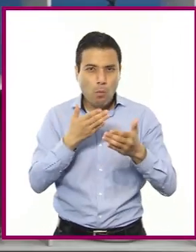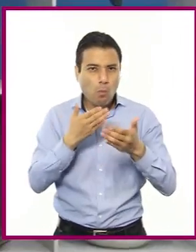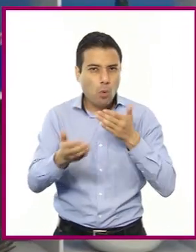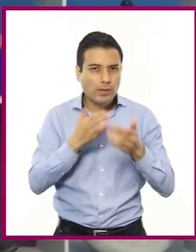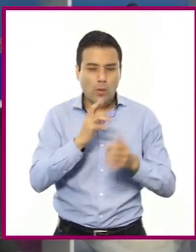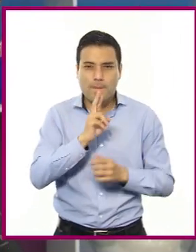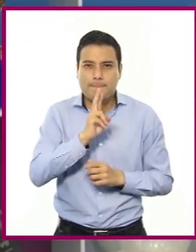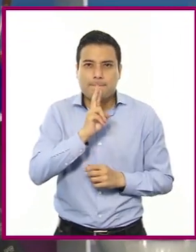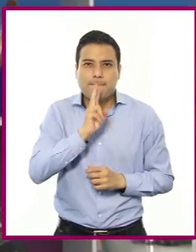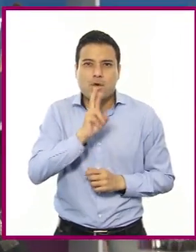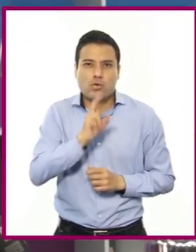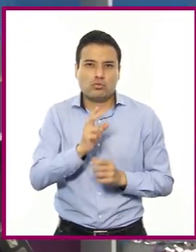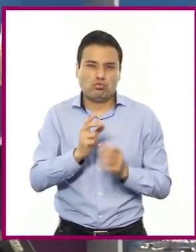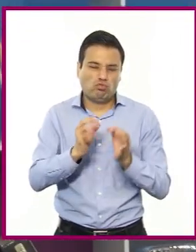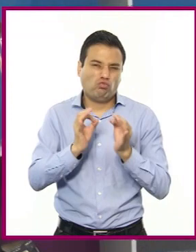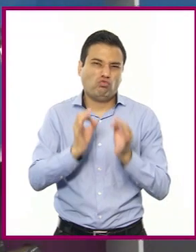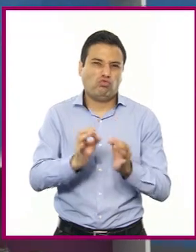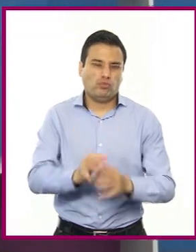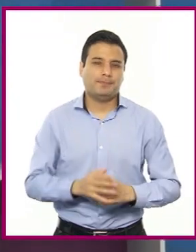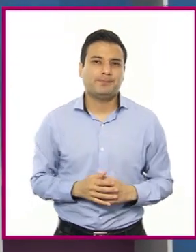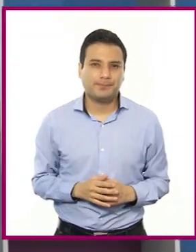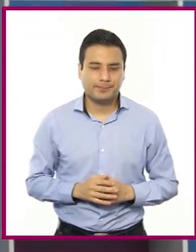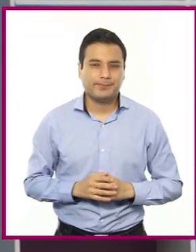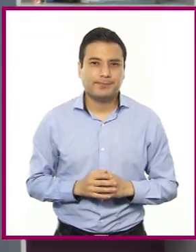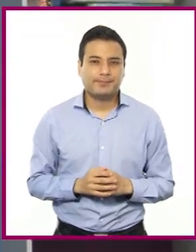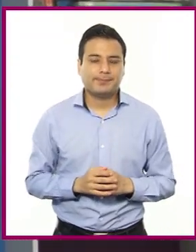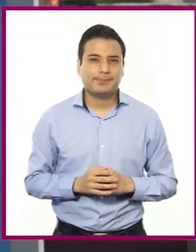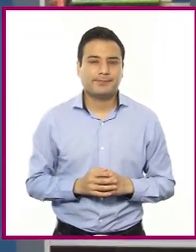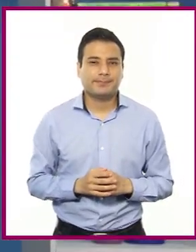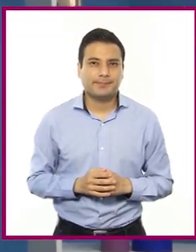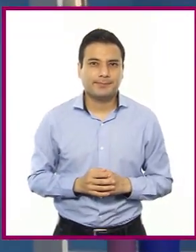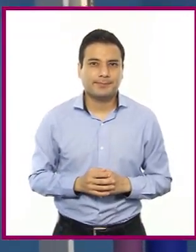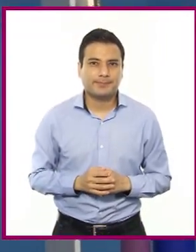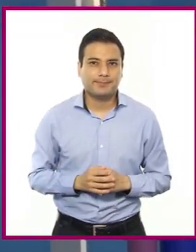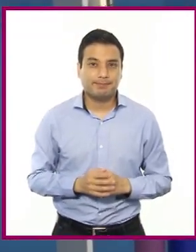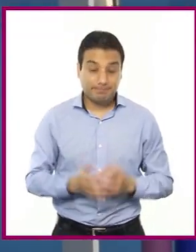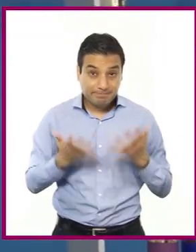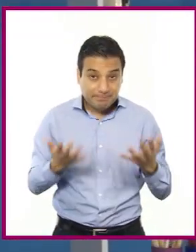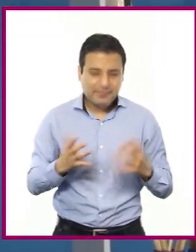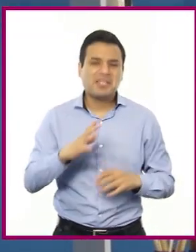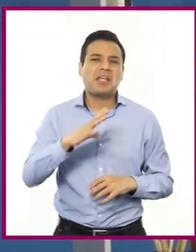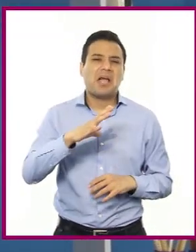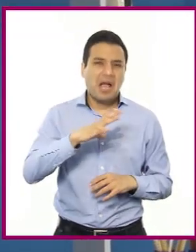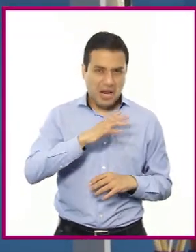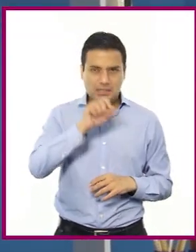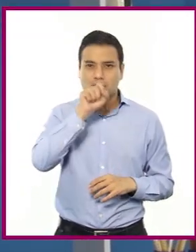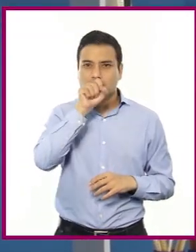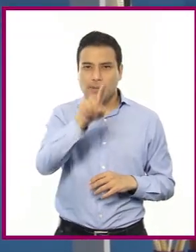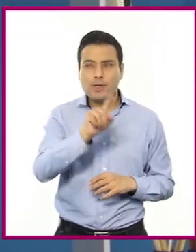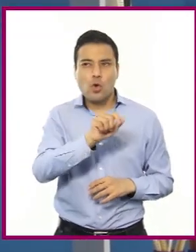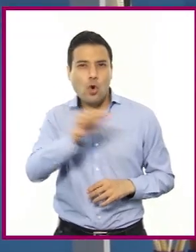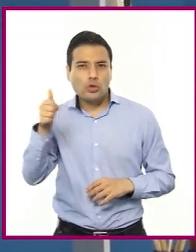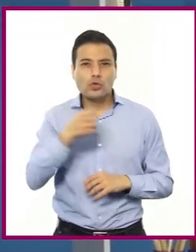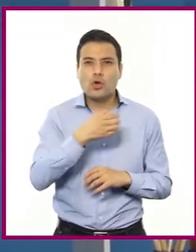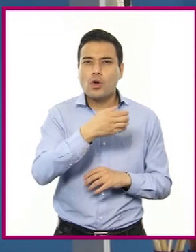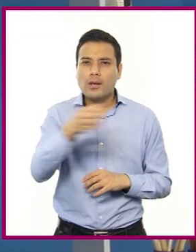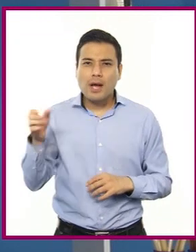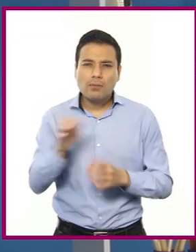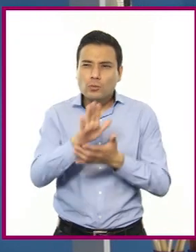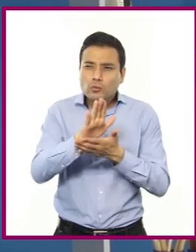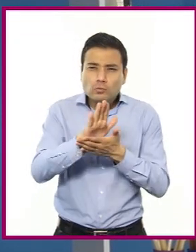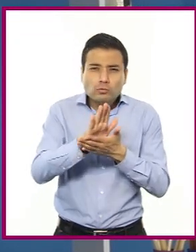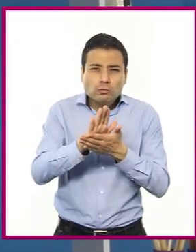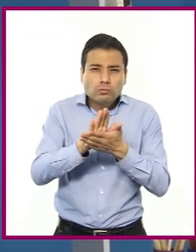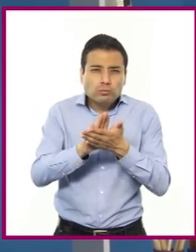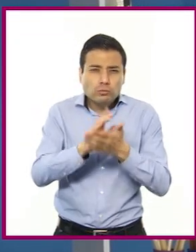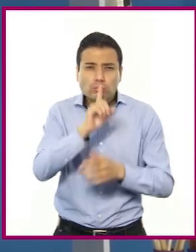espacios tradicionales de cultivo ejidal. Así se agudizaron las diferencias regionales, ya que se mantuvo